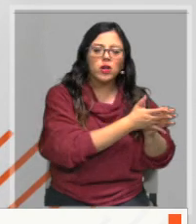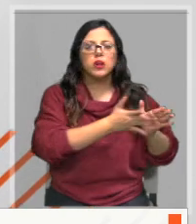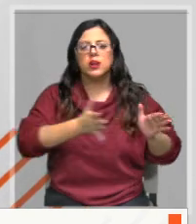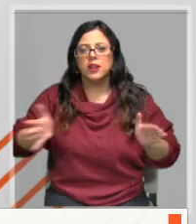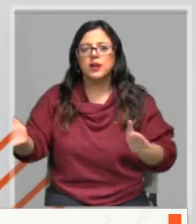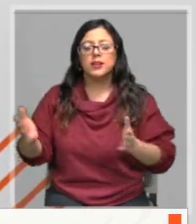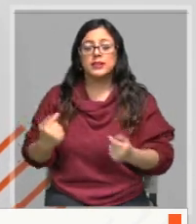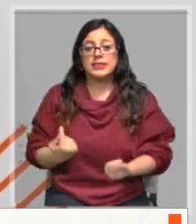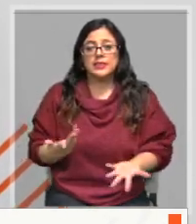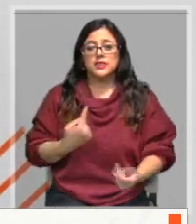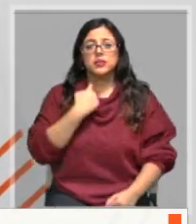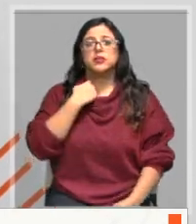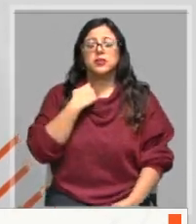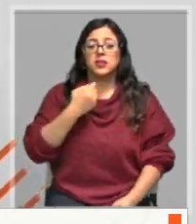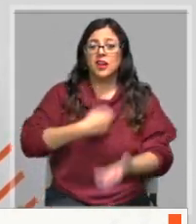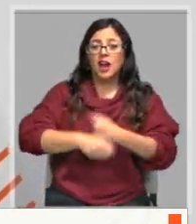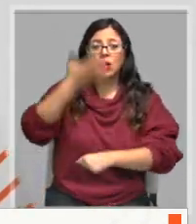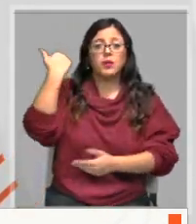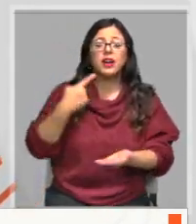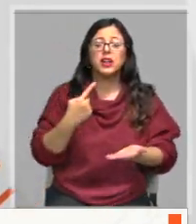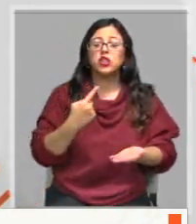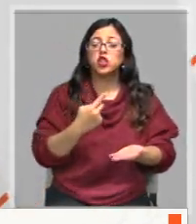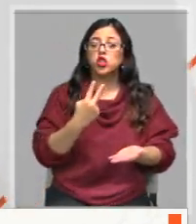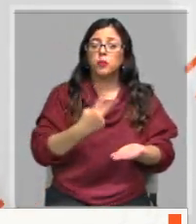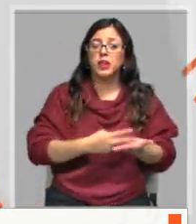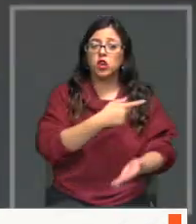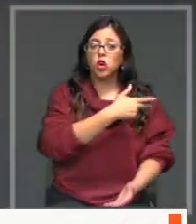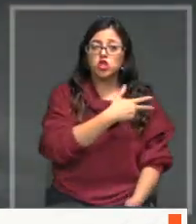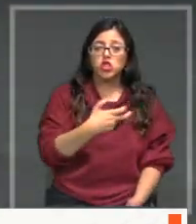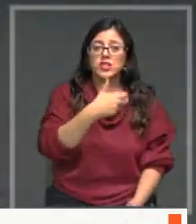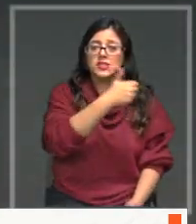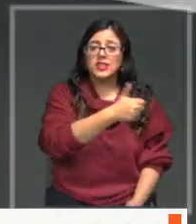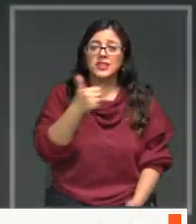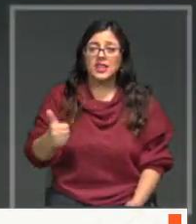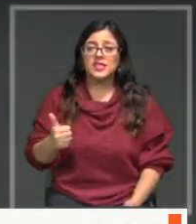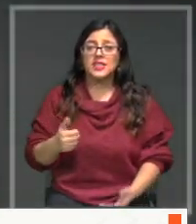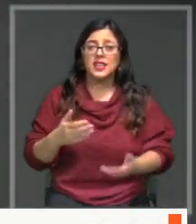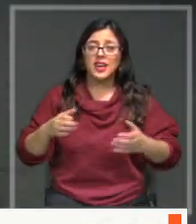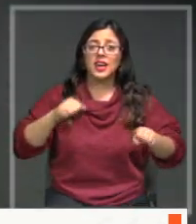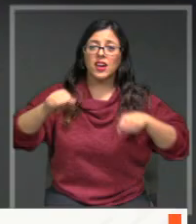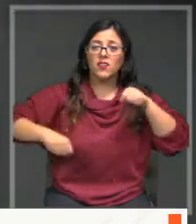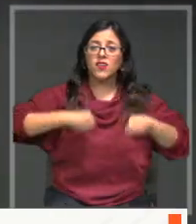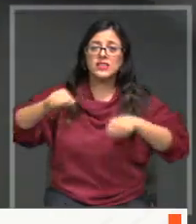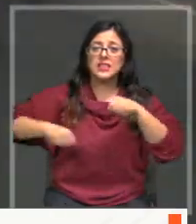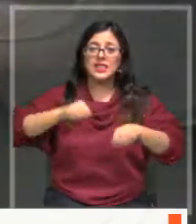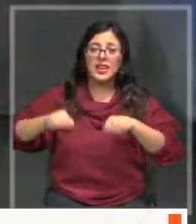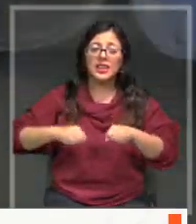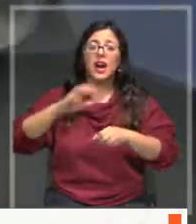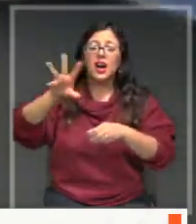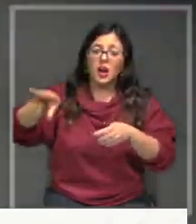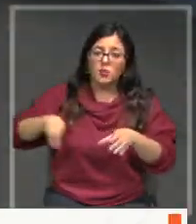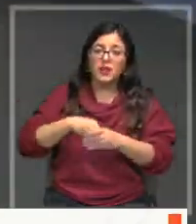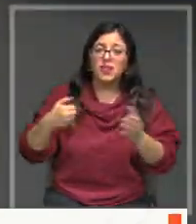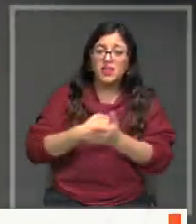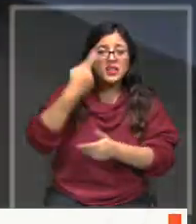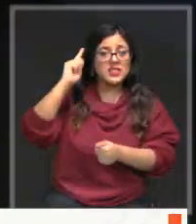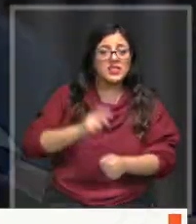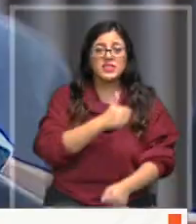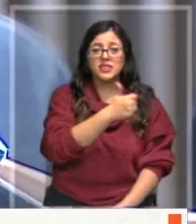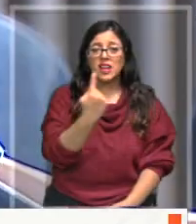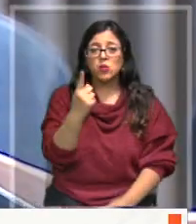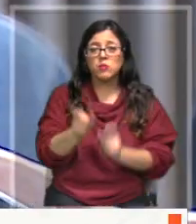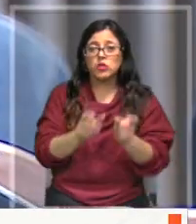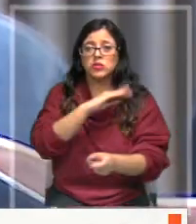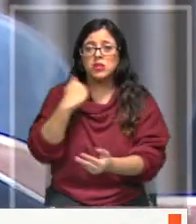solo el año pasado 2.866 bicicletas estuvieron presentes en accidentes viales y 6 no fallecieron